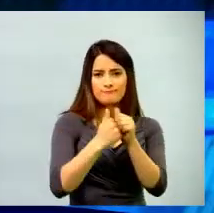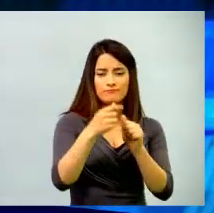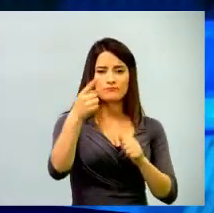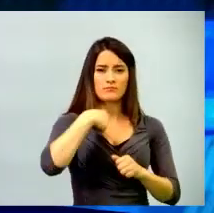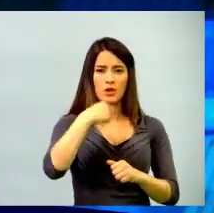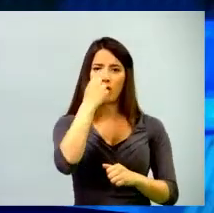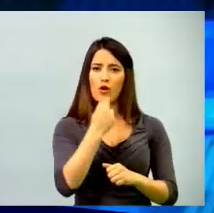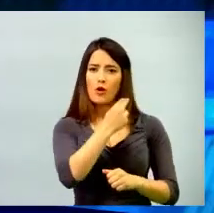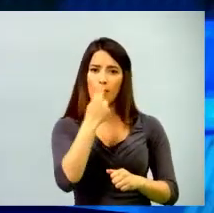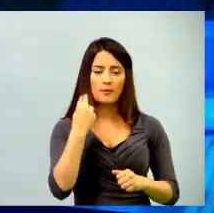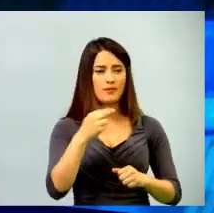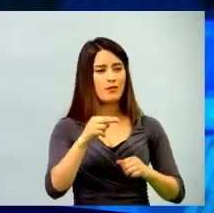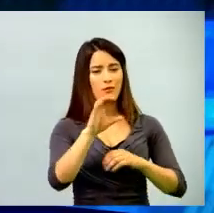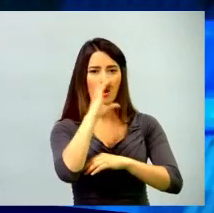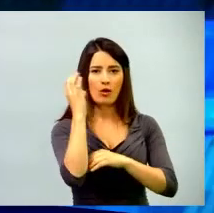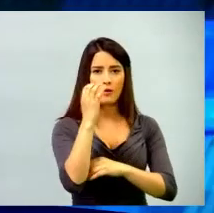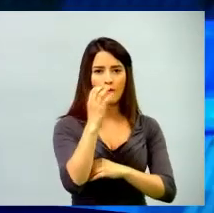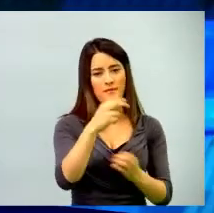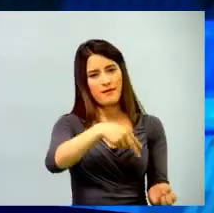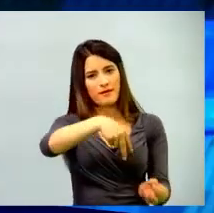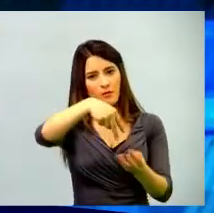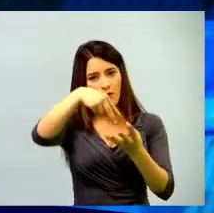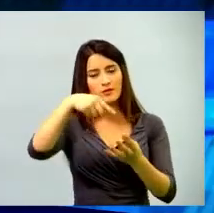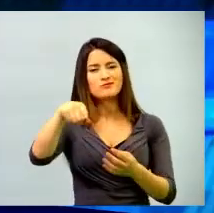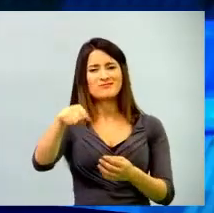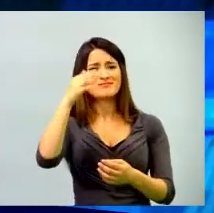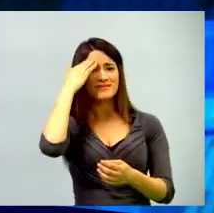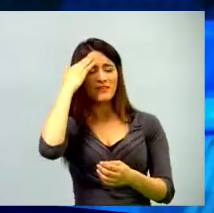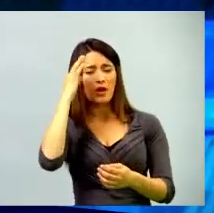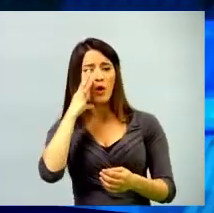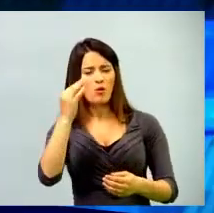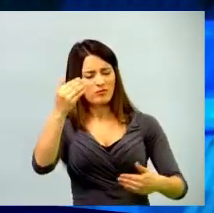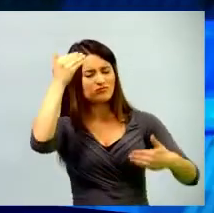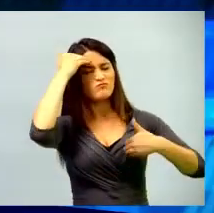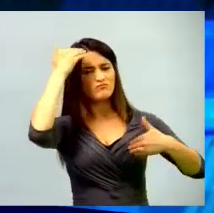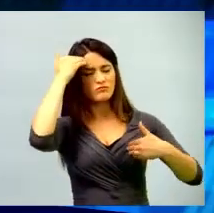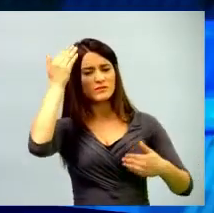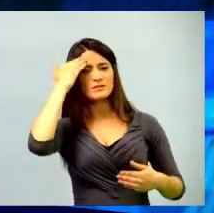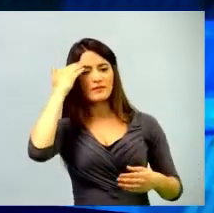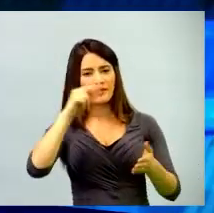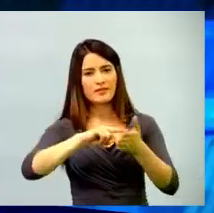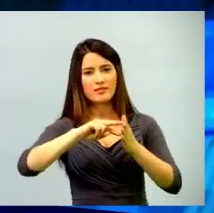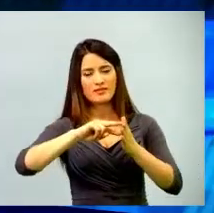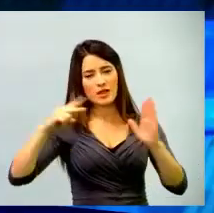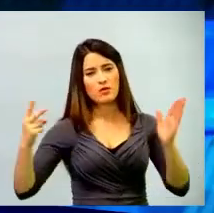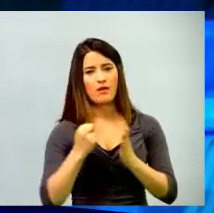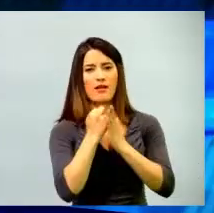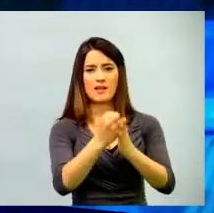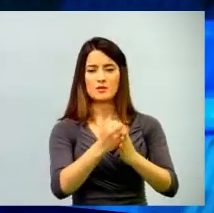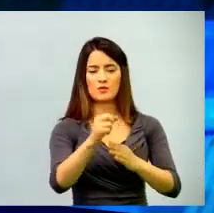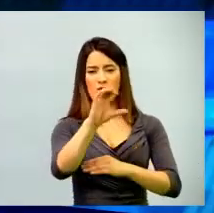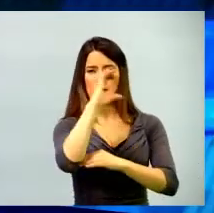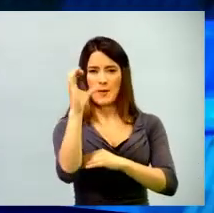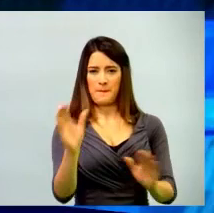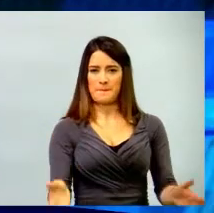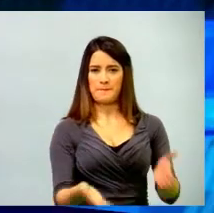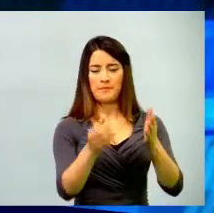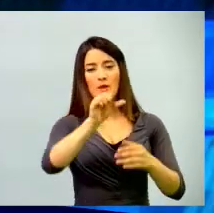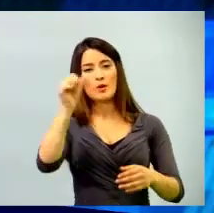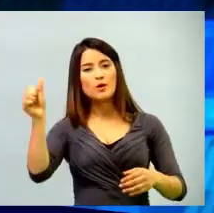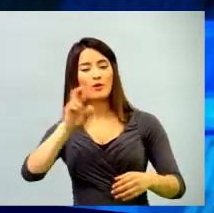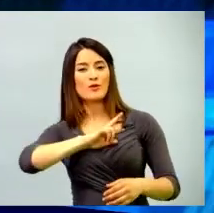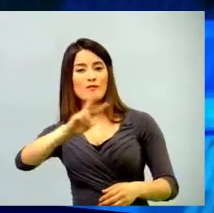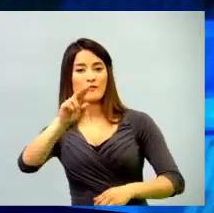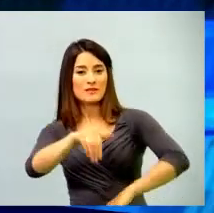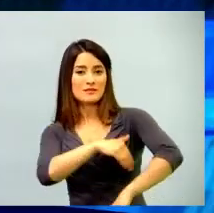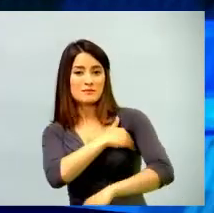este país y que está convencido que las herramientas tecnológicas van a cambiar el futuro de Colombia. Al viceministro Juan Sebastián Rosso,